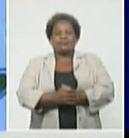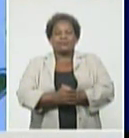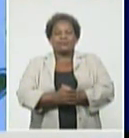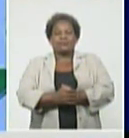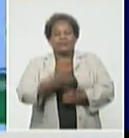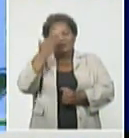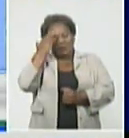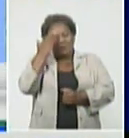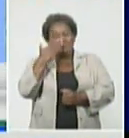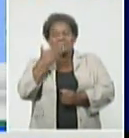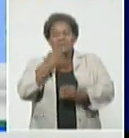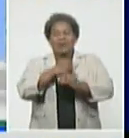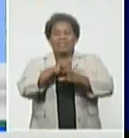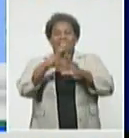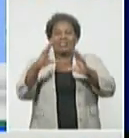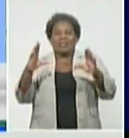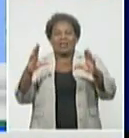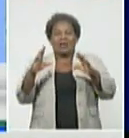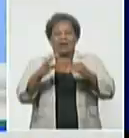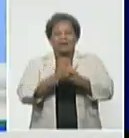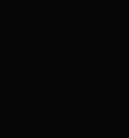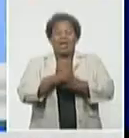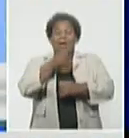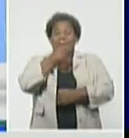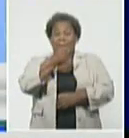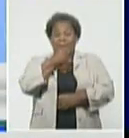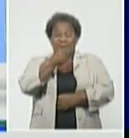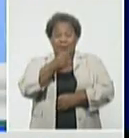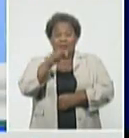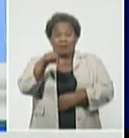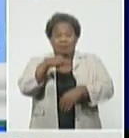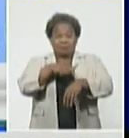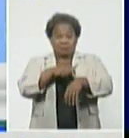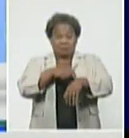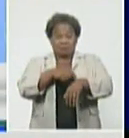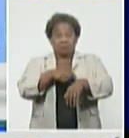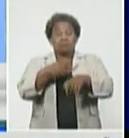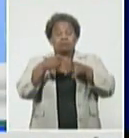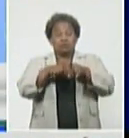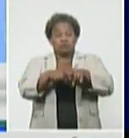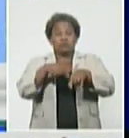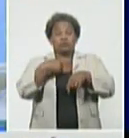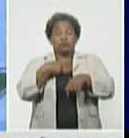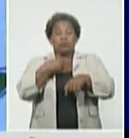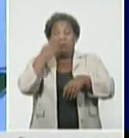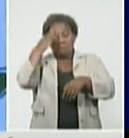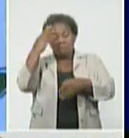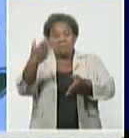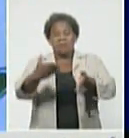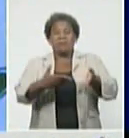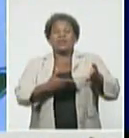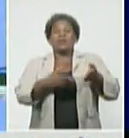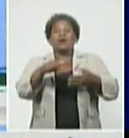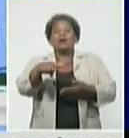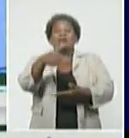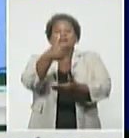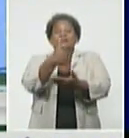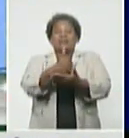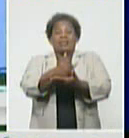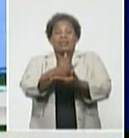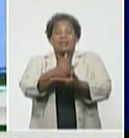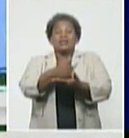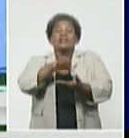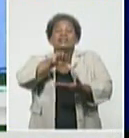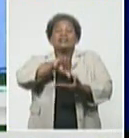Muy buenos días también para ti, Lázaro, y para todos los que a esta hora nos acompañan. Sean bienvenidos una vez más a la sede del Centro de Prensa Internacional